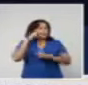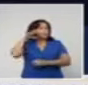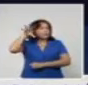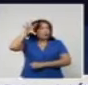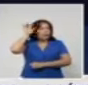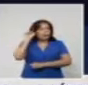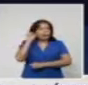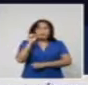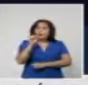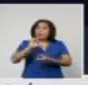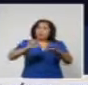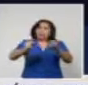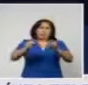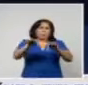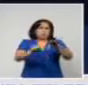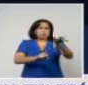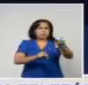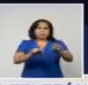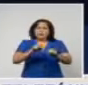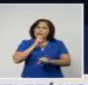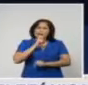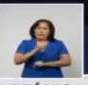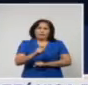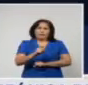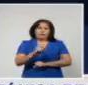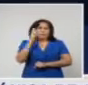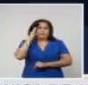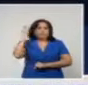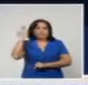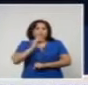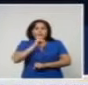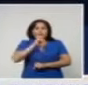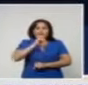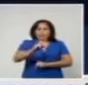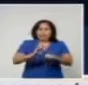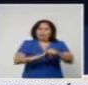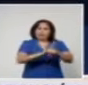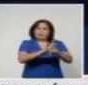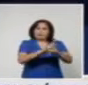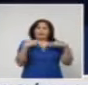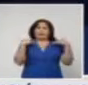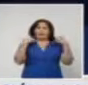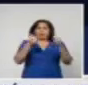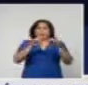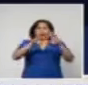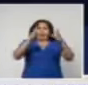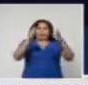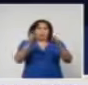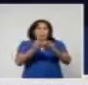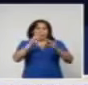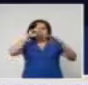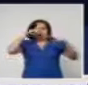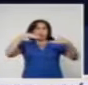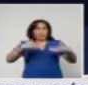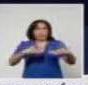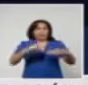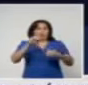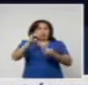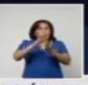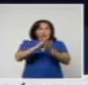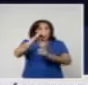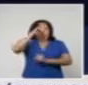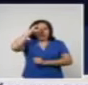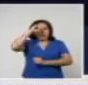tiene control y es algo que se reconoce por los directores de la Organización Panamericana de la Salud y